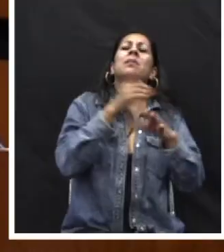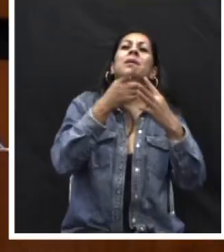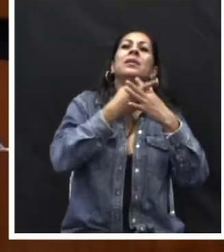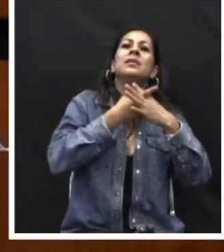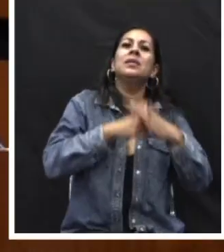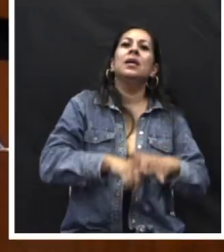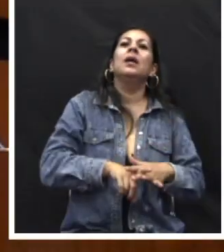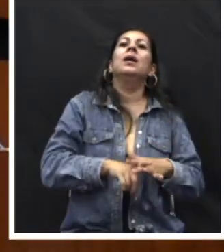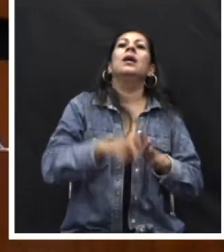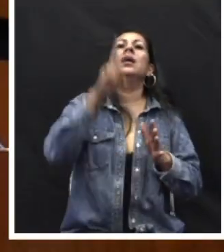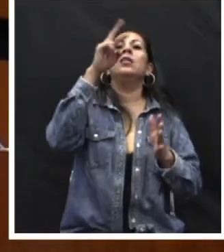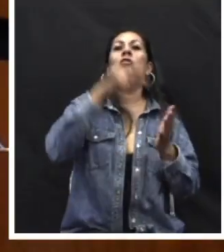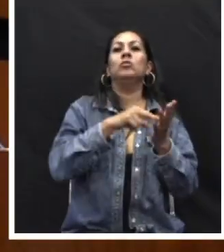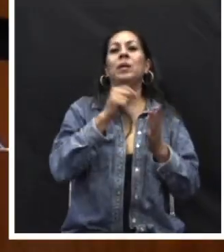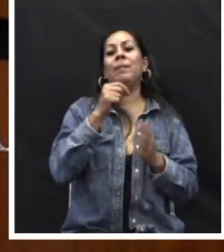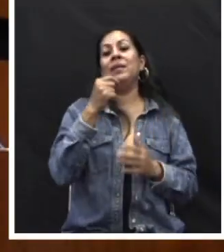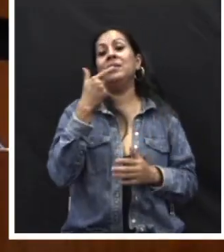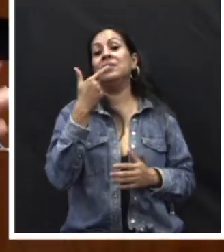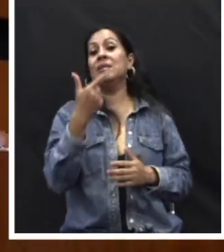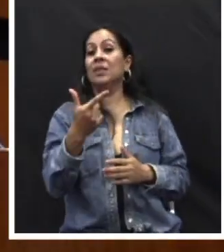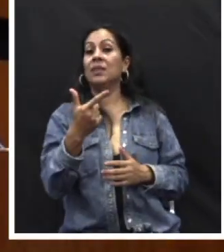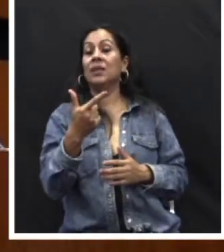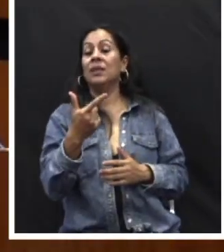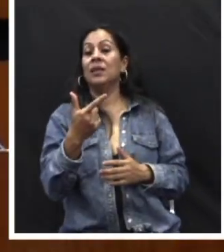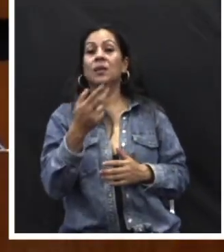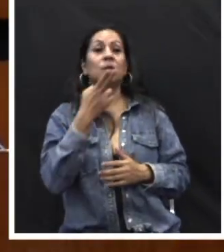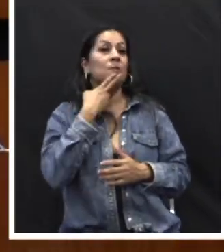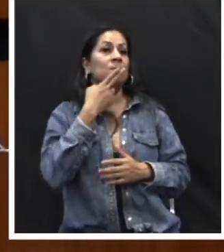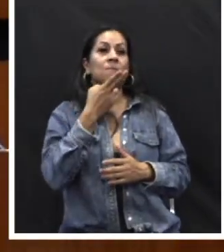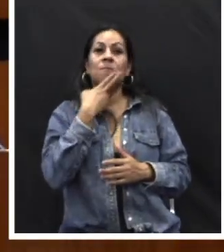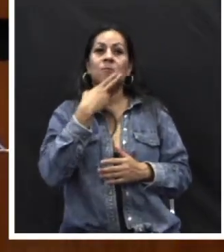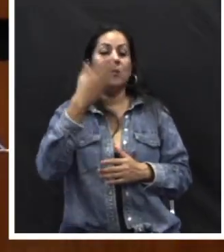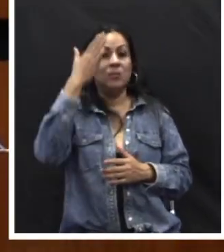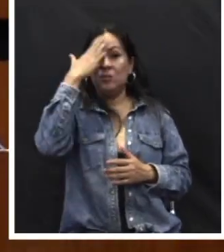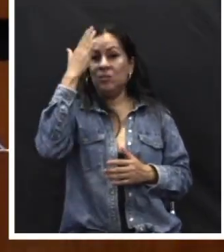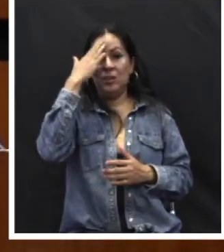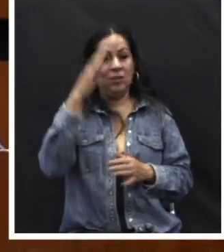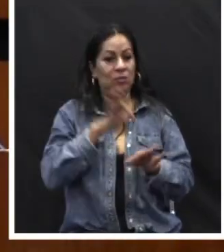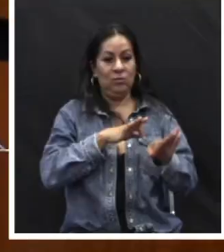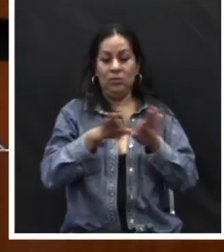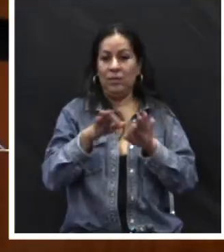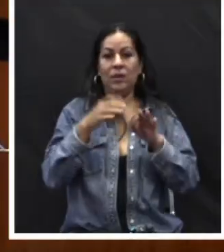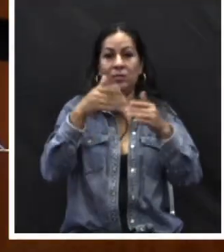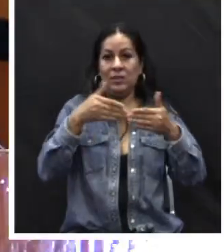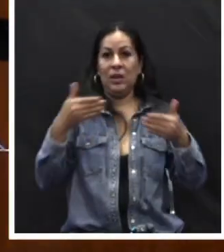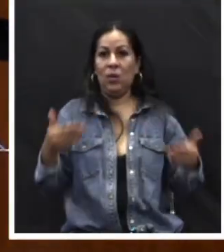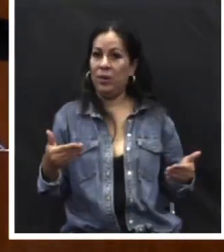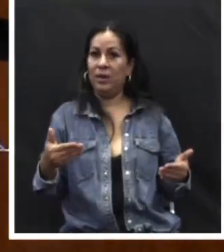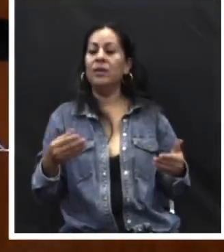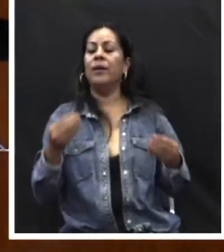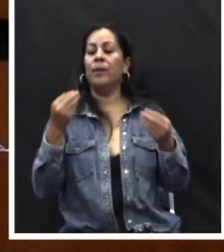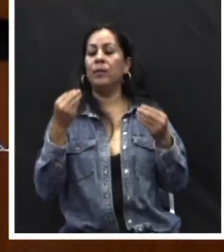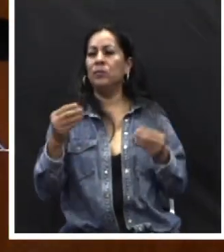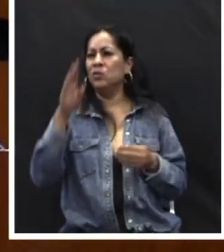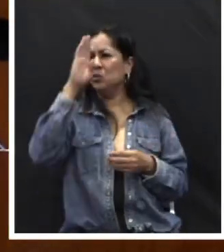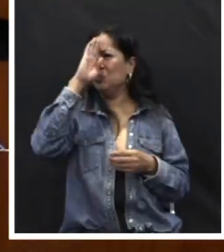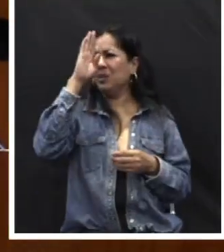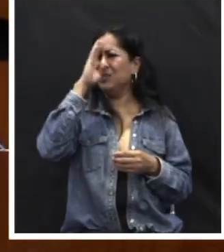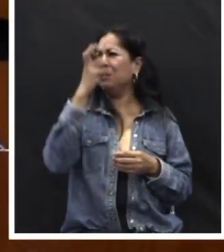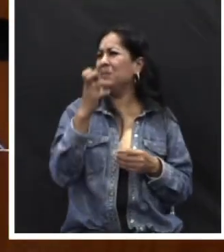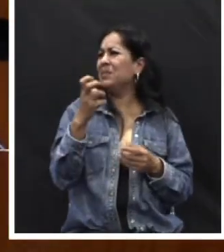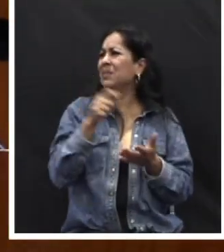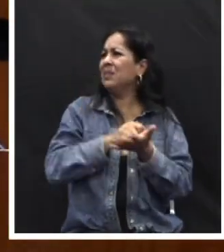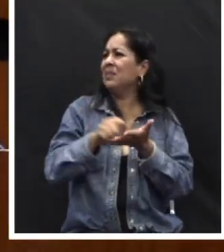en vigor en 2027 y no aplicará a las autoridades en funciones. Y aunque muchos pensamos que